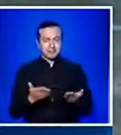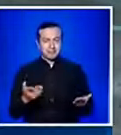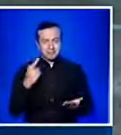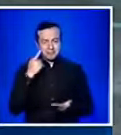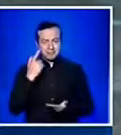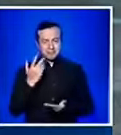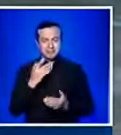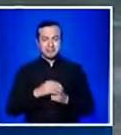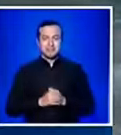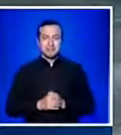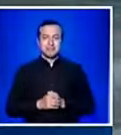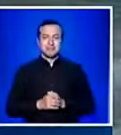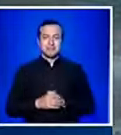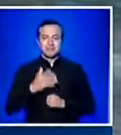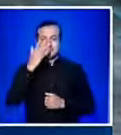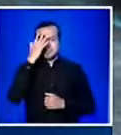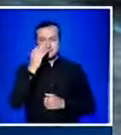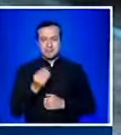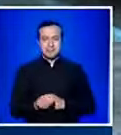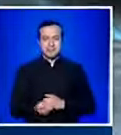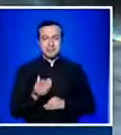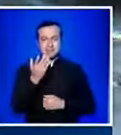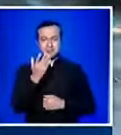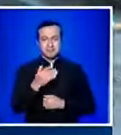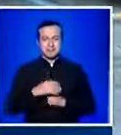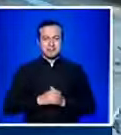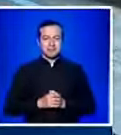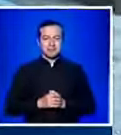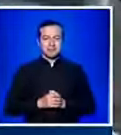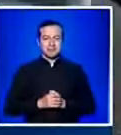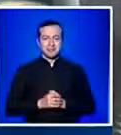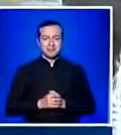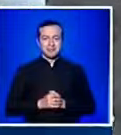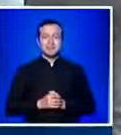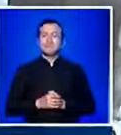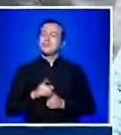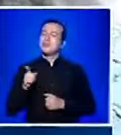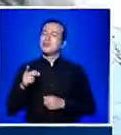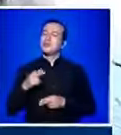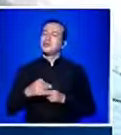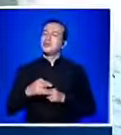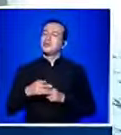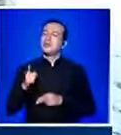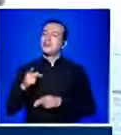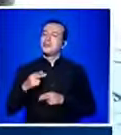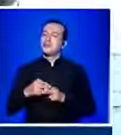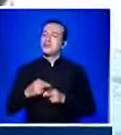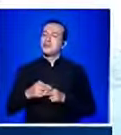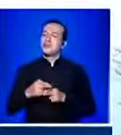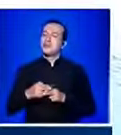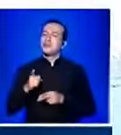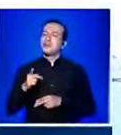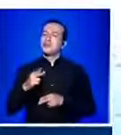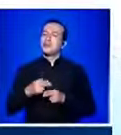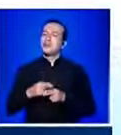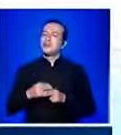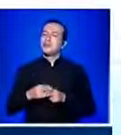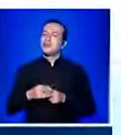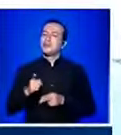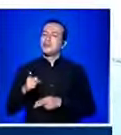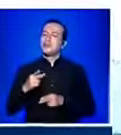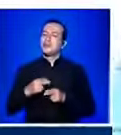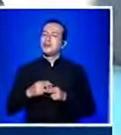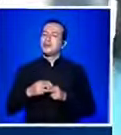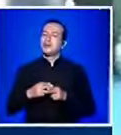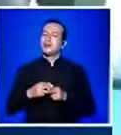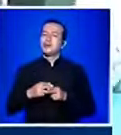acá, vamos acá, muy buenos días. Vamos, la acompañamos. Madrecita, ¿cómo se llama usted? Buenos días. ¿Cómo se llama?